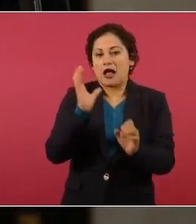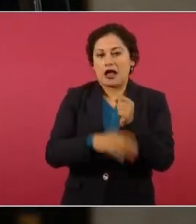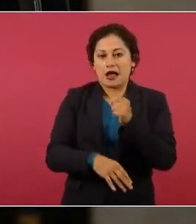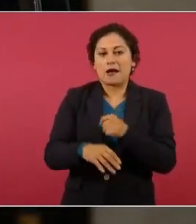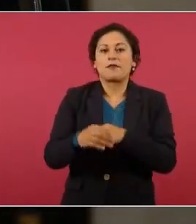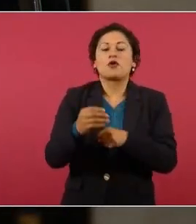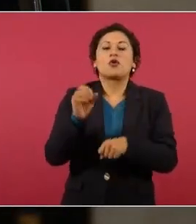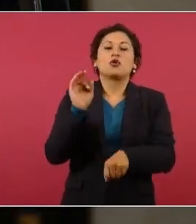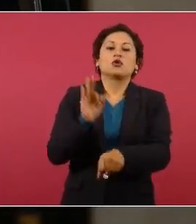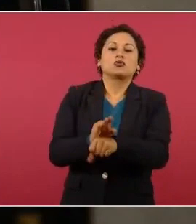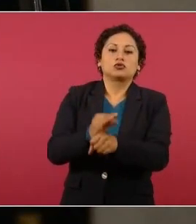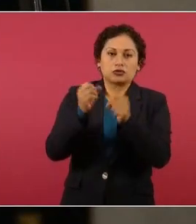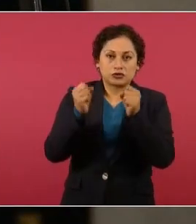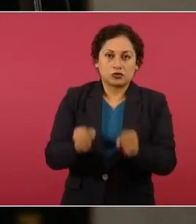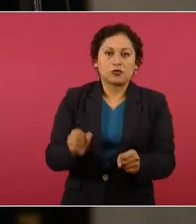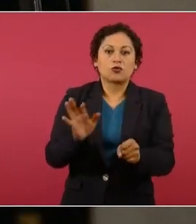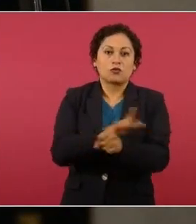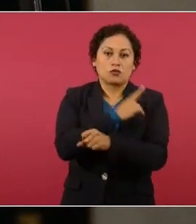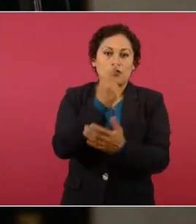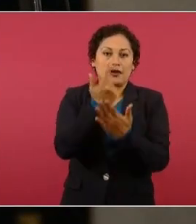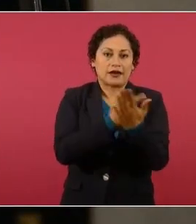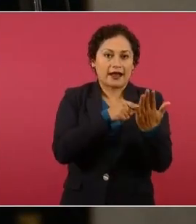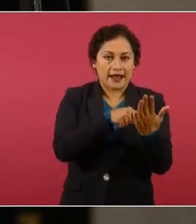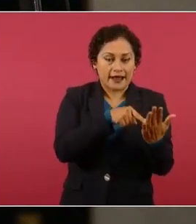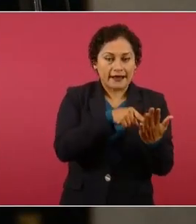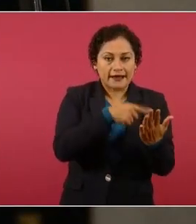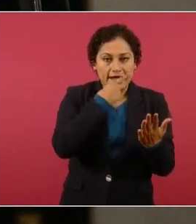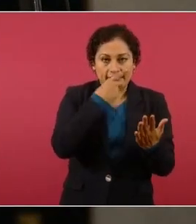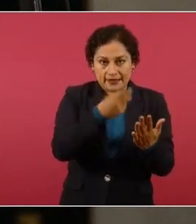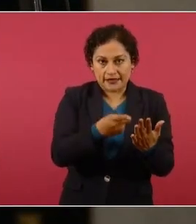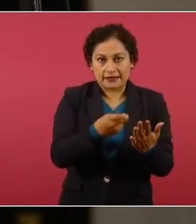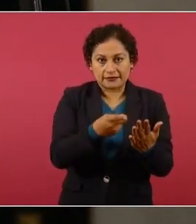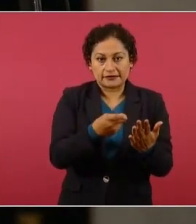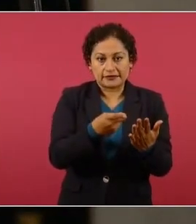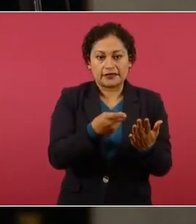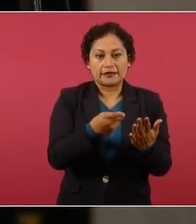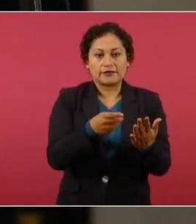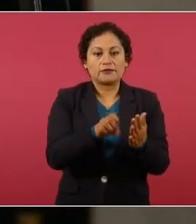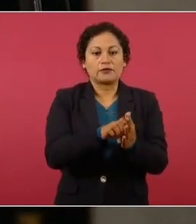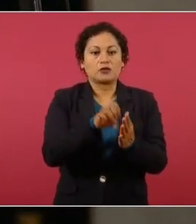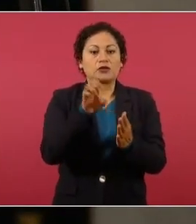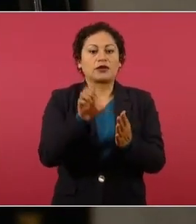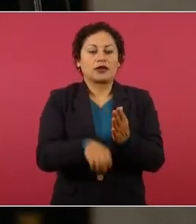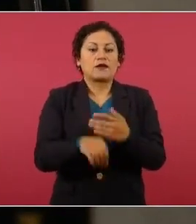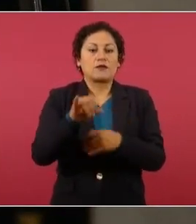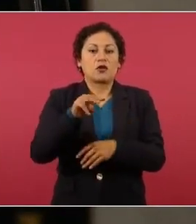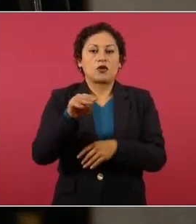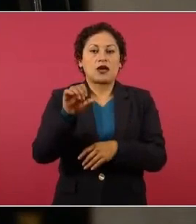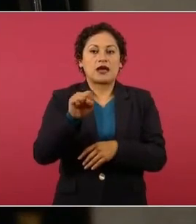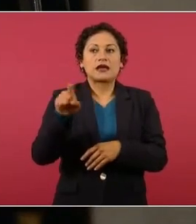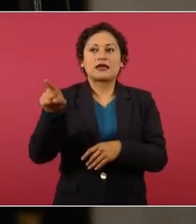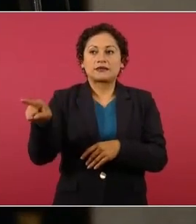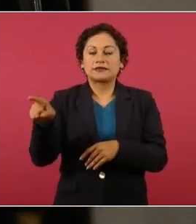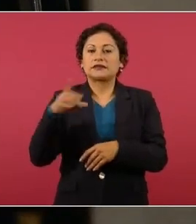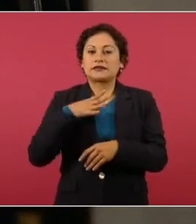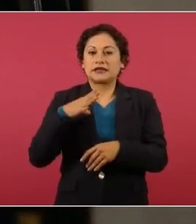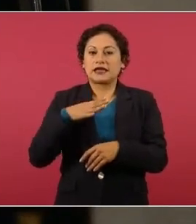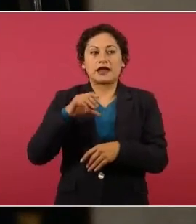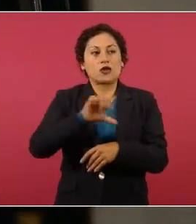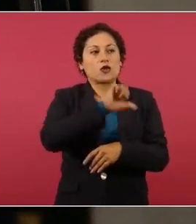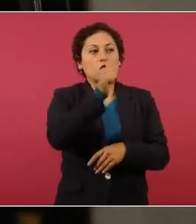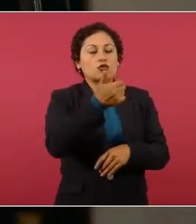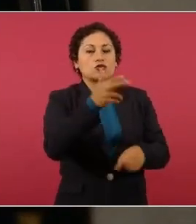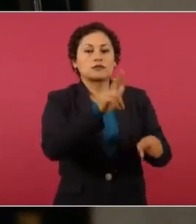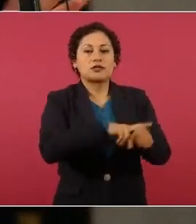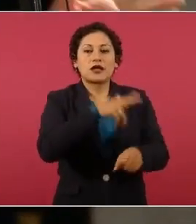porque el sistema todavía los cataloga como contribuyentes del Instituto Mexicano del Seguro Social. ¿Ahí qué se podría